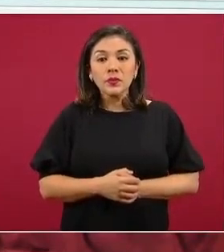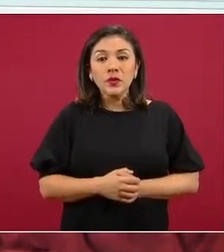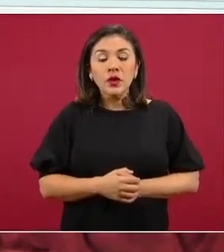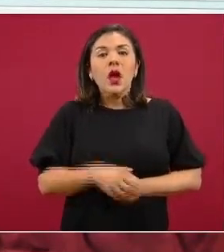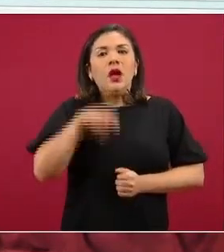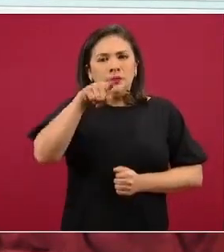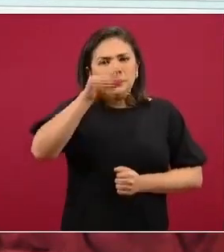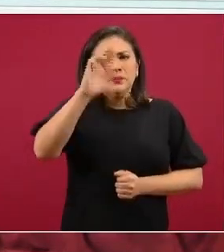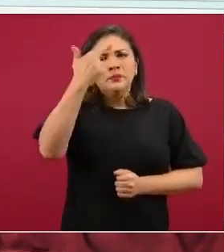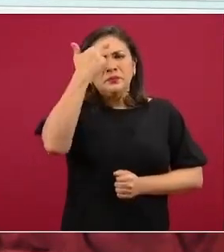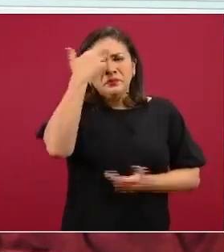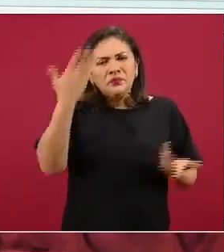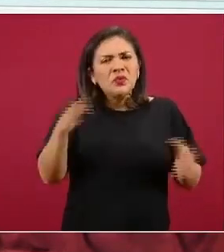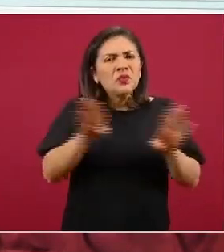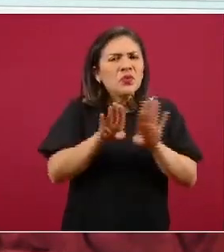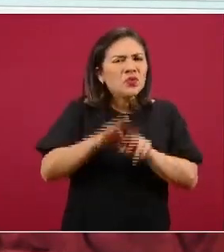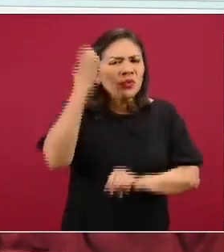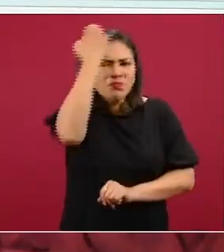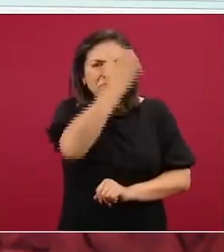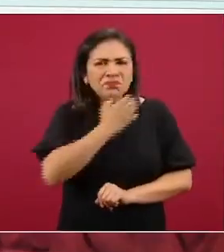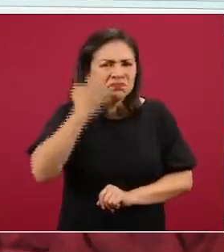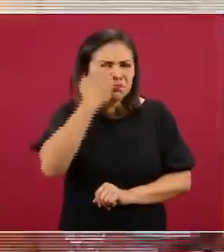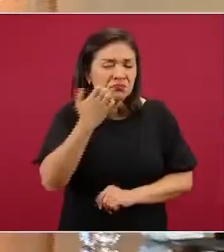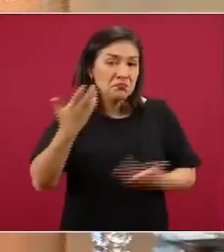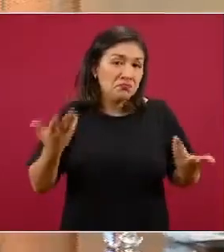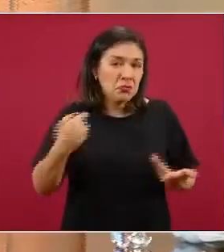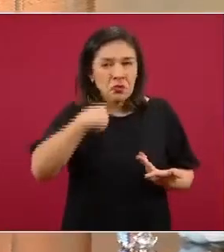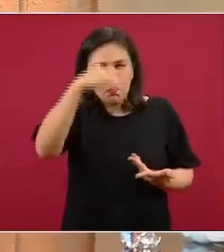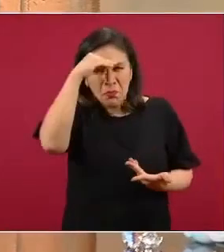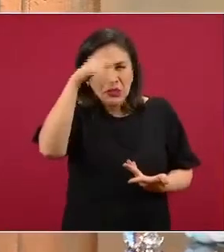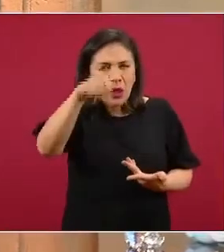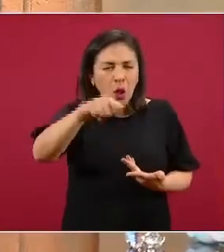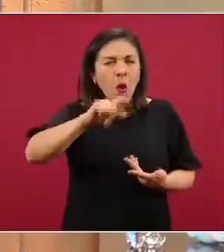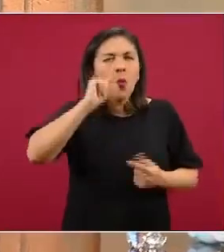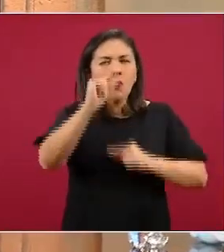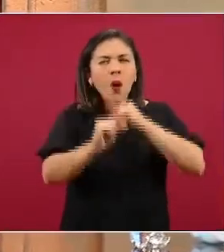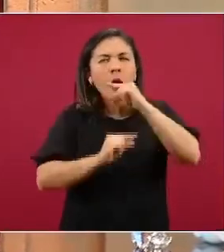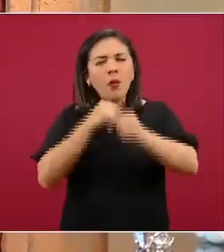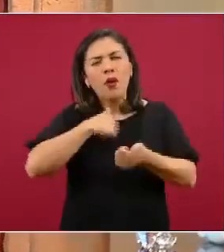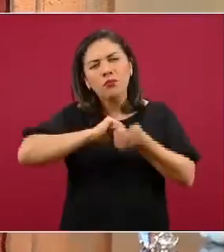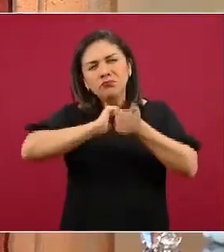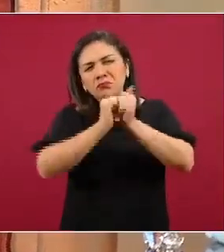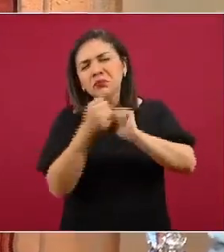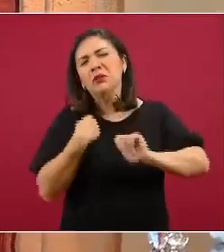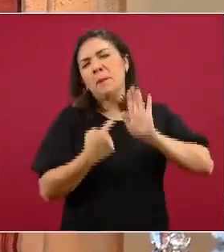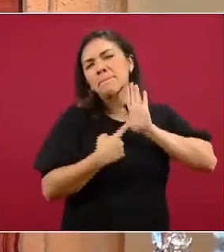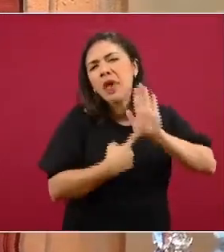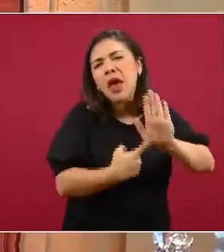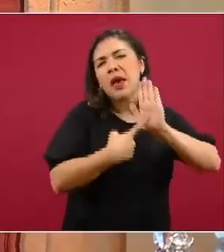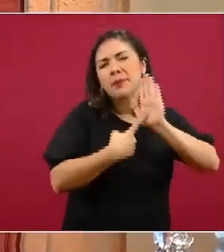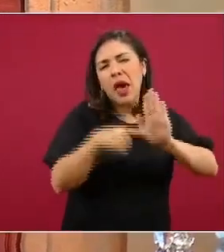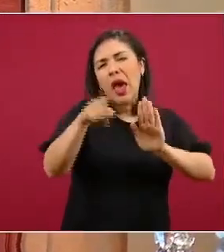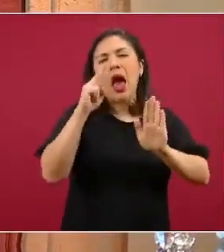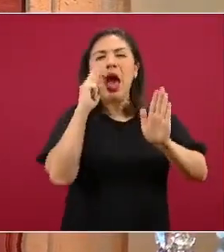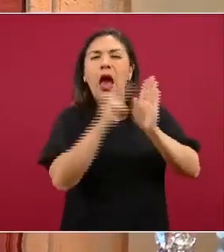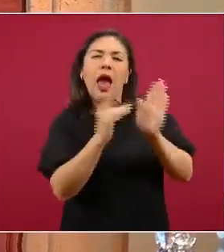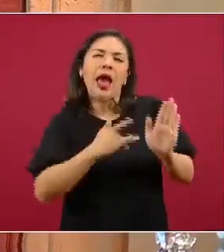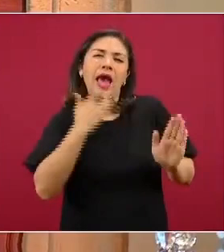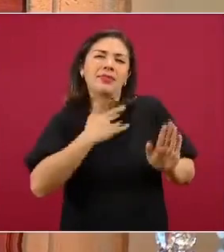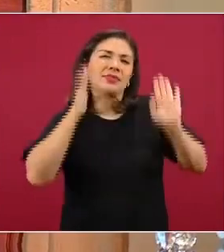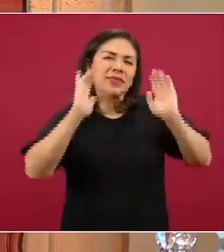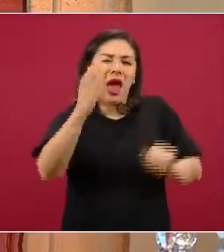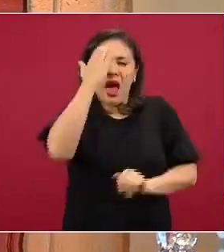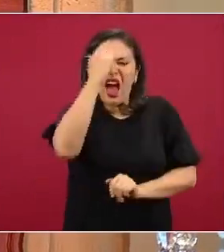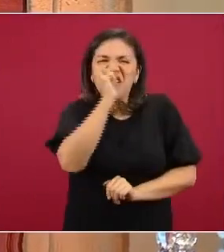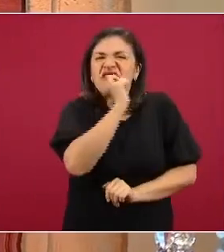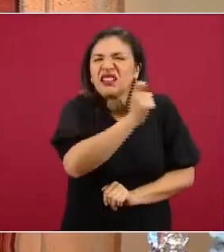Para recordar cómo es este análisis, espero que ya poco a poco, conforme vayamos presentando más, este análisis la gente tenga claro a qué